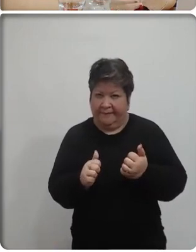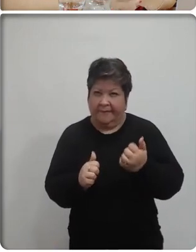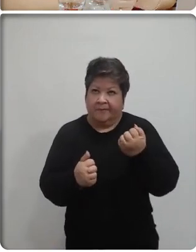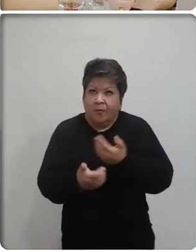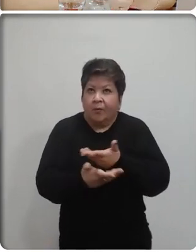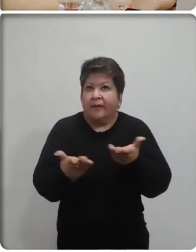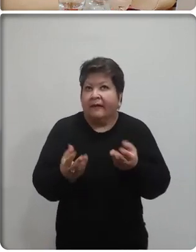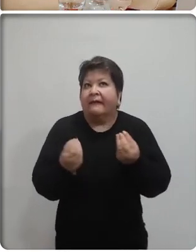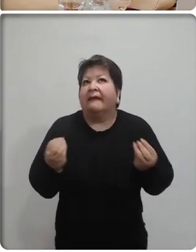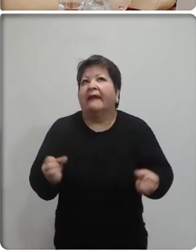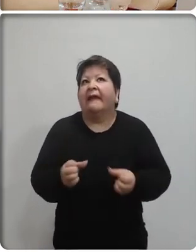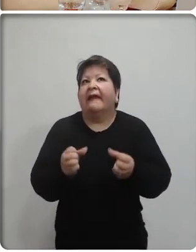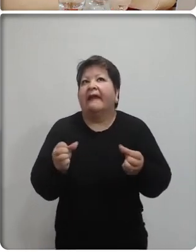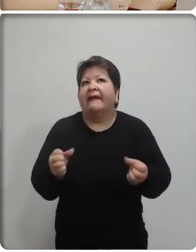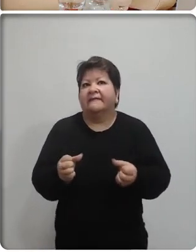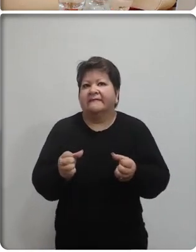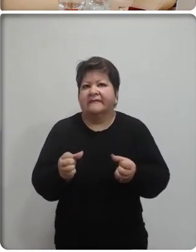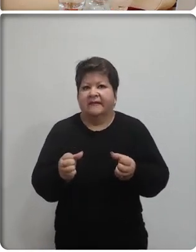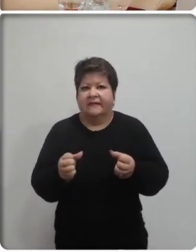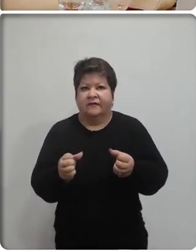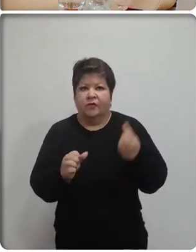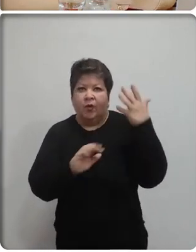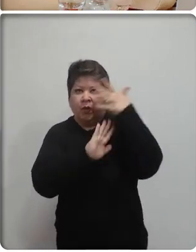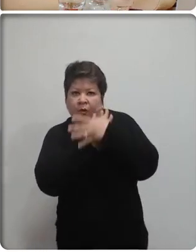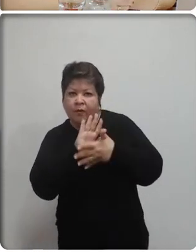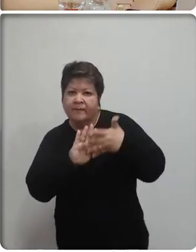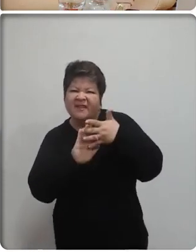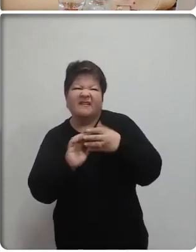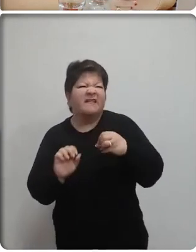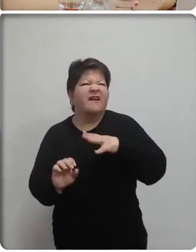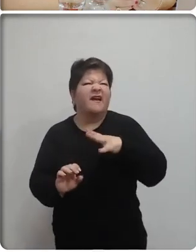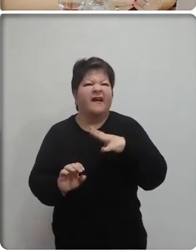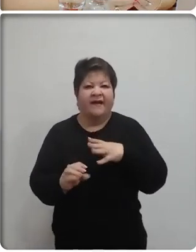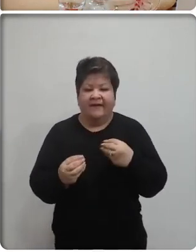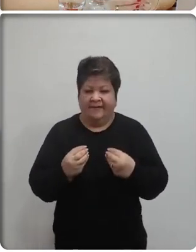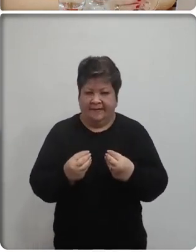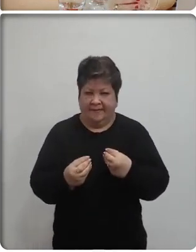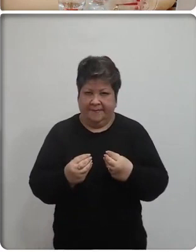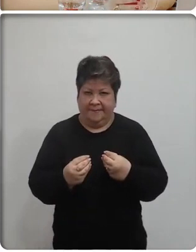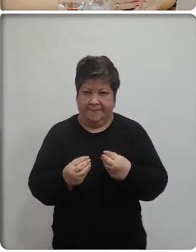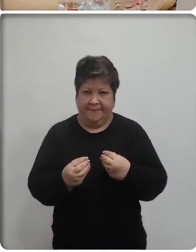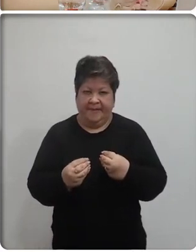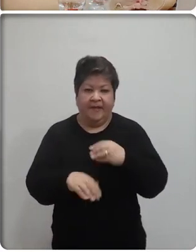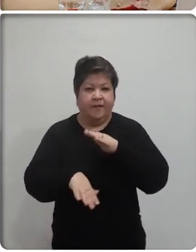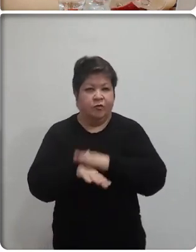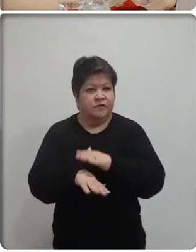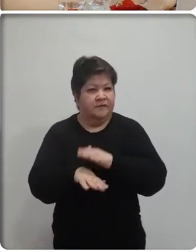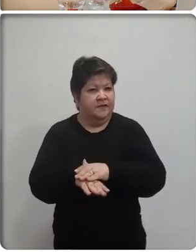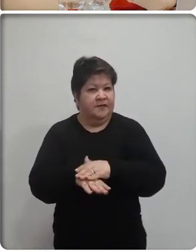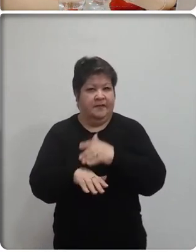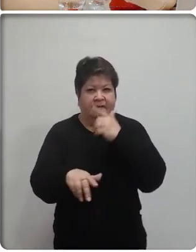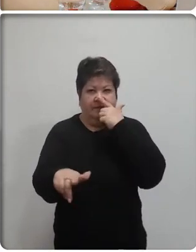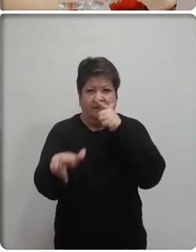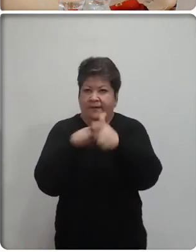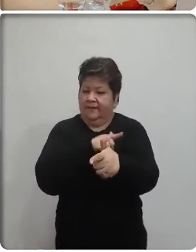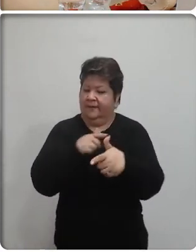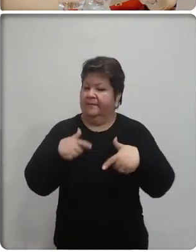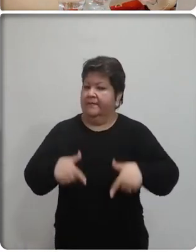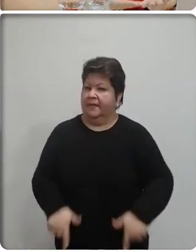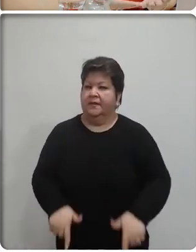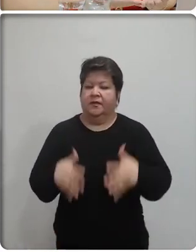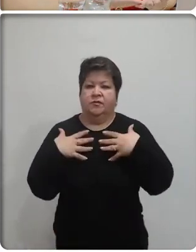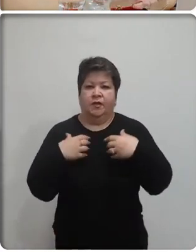nivel país, creemos que es responsabilidad casi directa del Ministerio de Salud Pública, que es el que centraliza